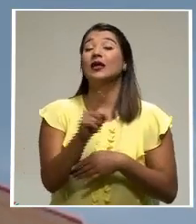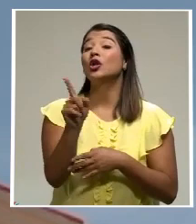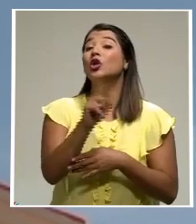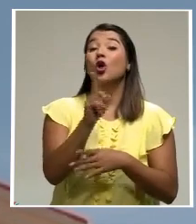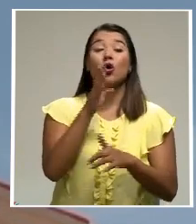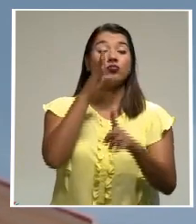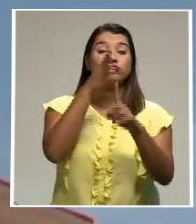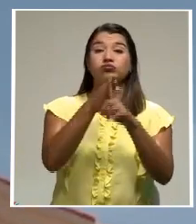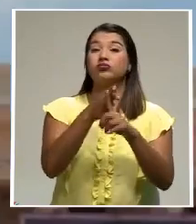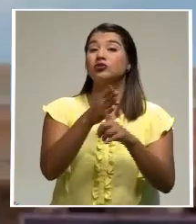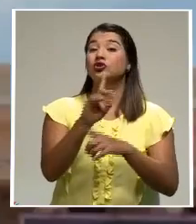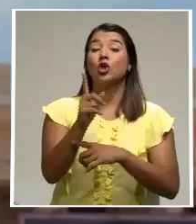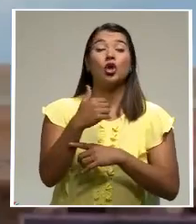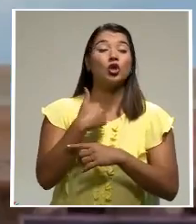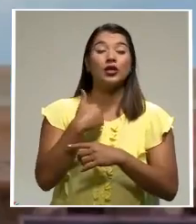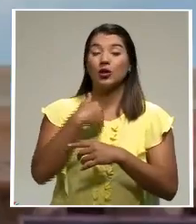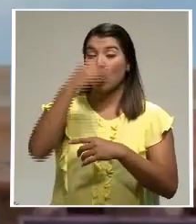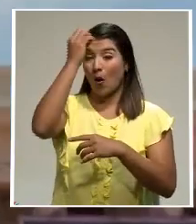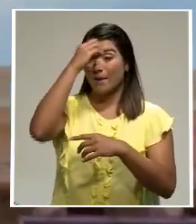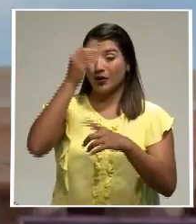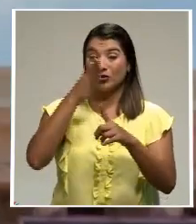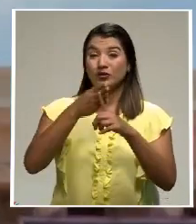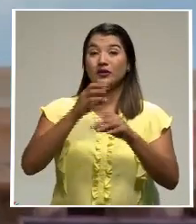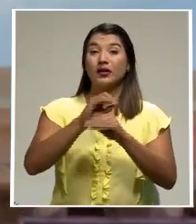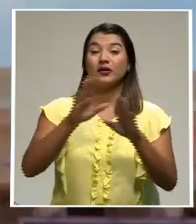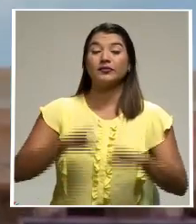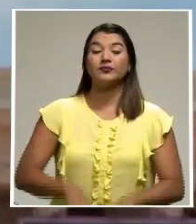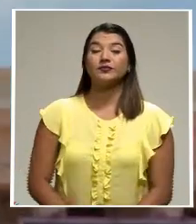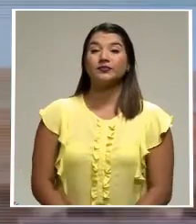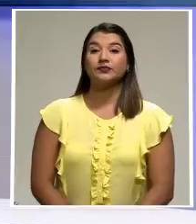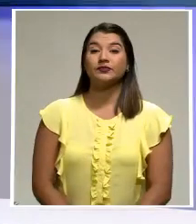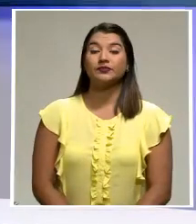parcializado y carente de objetividad.